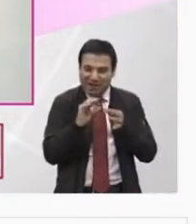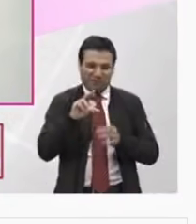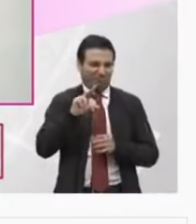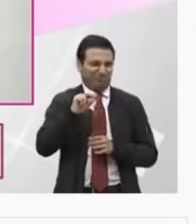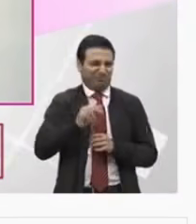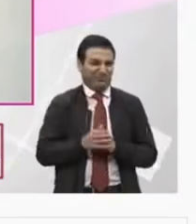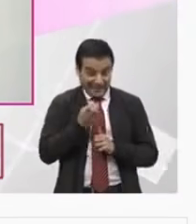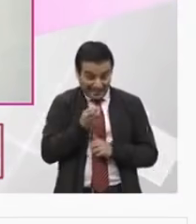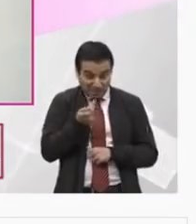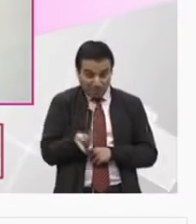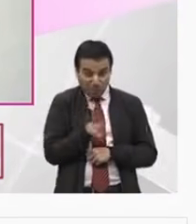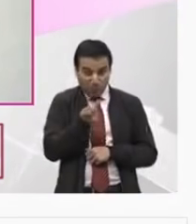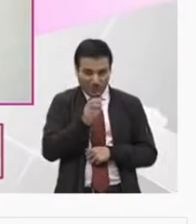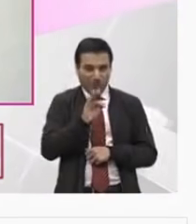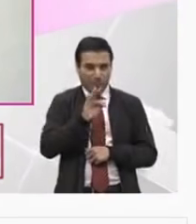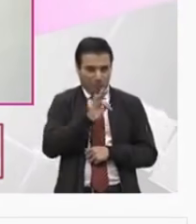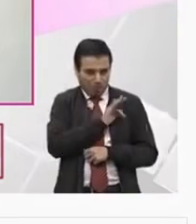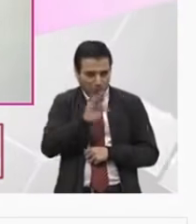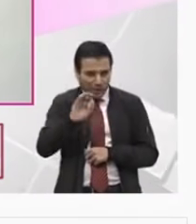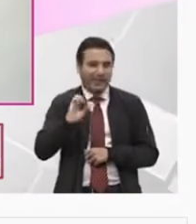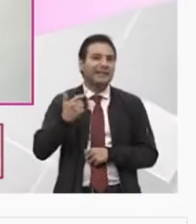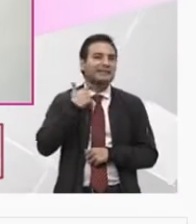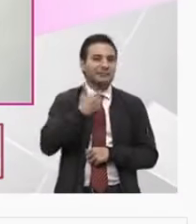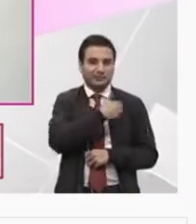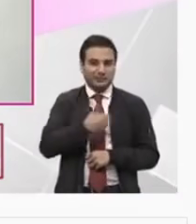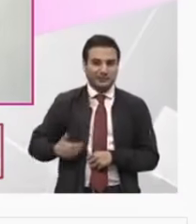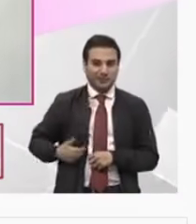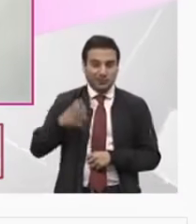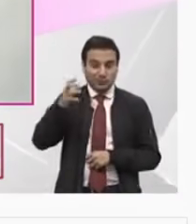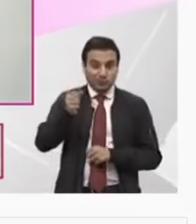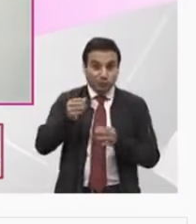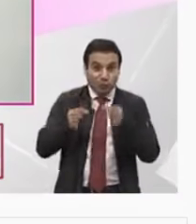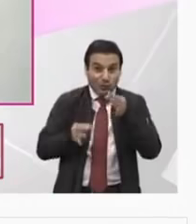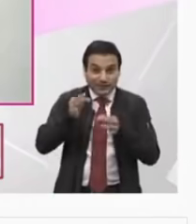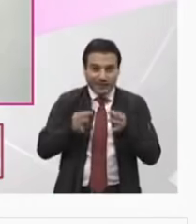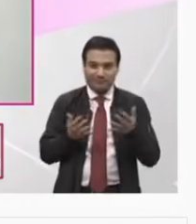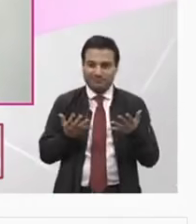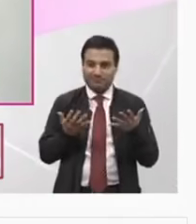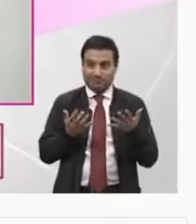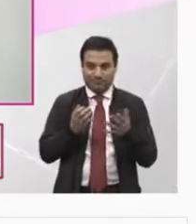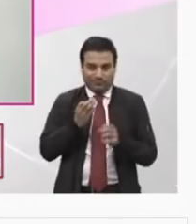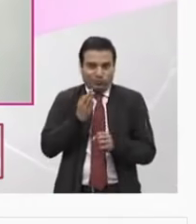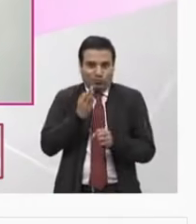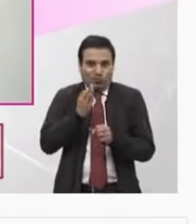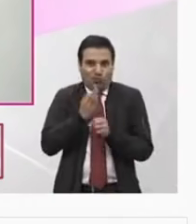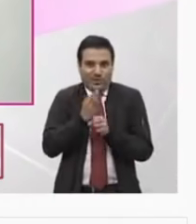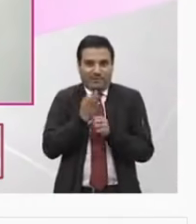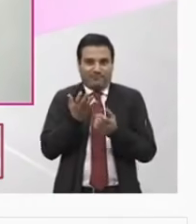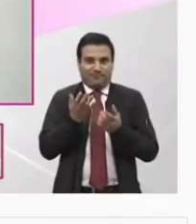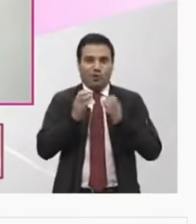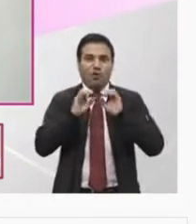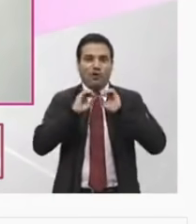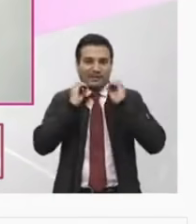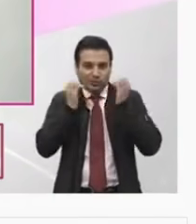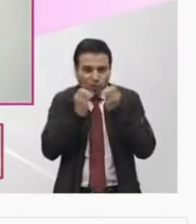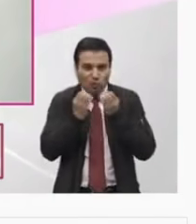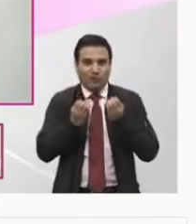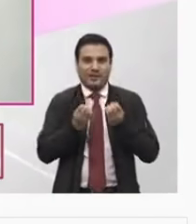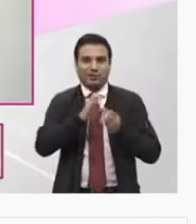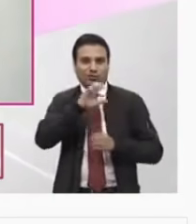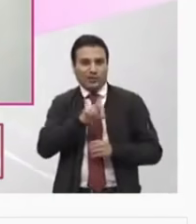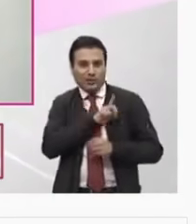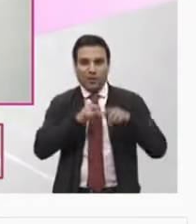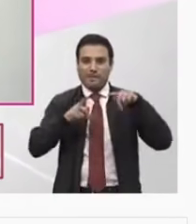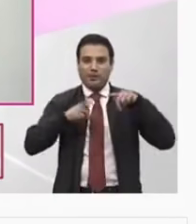esta pregunta se puede enjuiciar a estos ex presidentes entonces me parece muy importante estos ejercicios que están haciendo organizaciones y ciudadanos preguntándole a